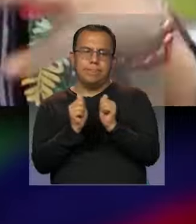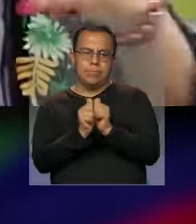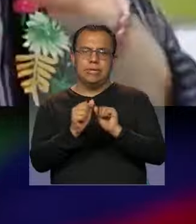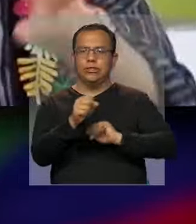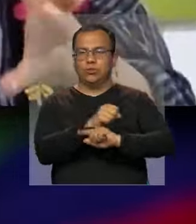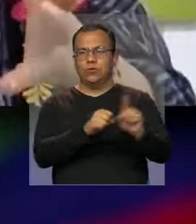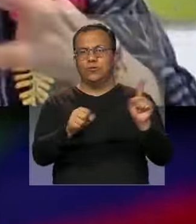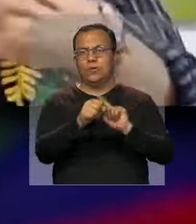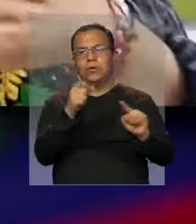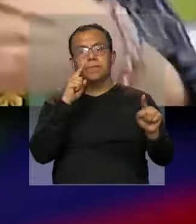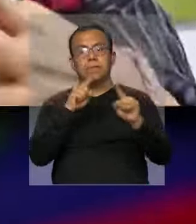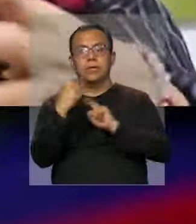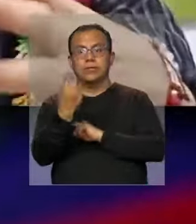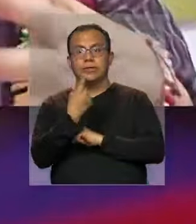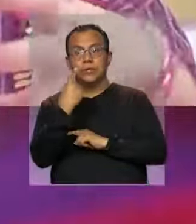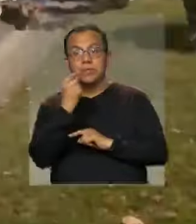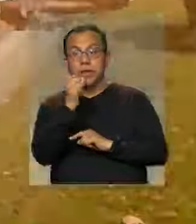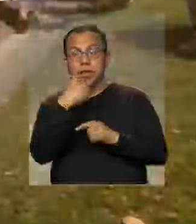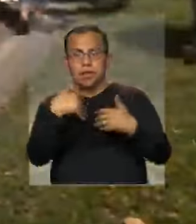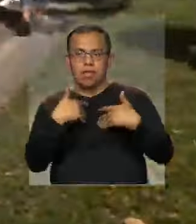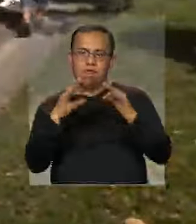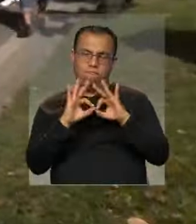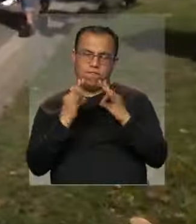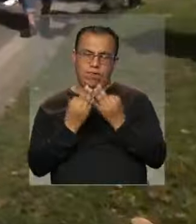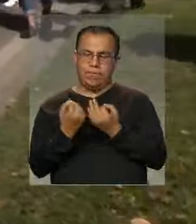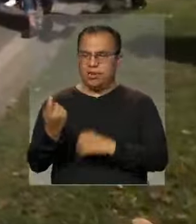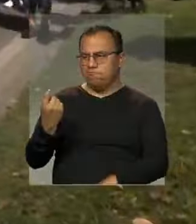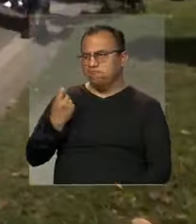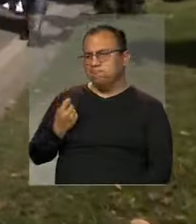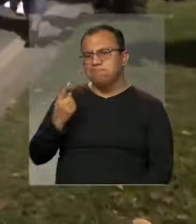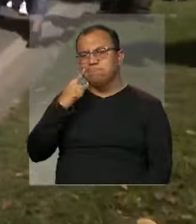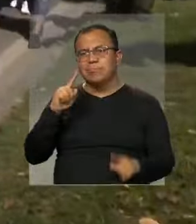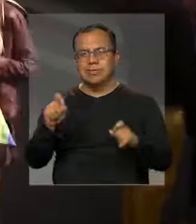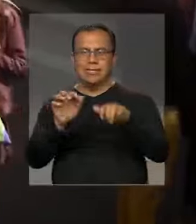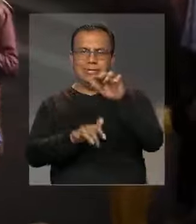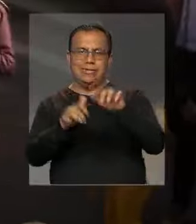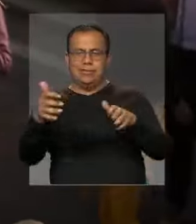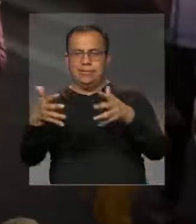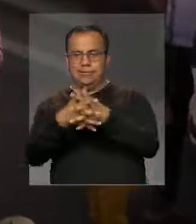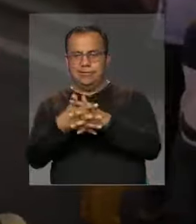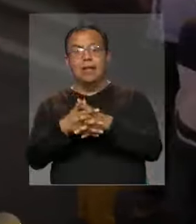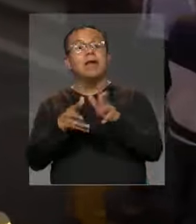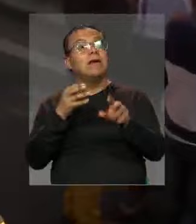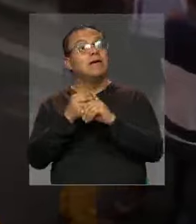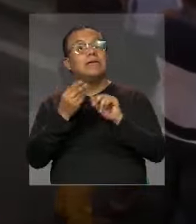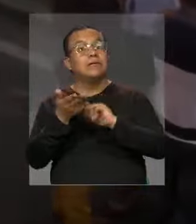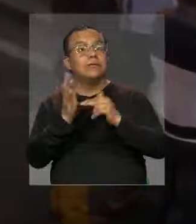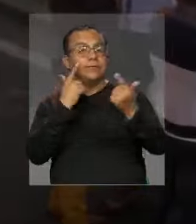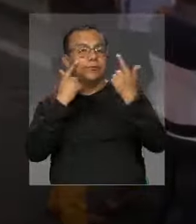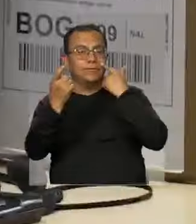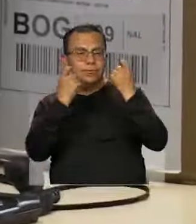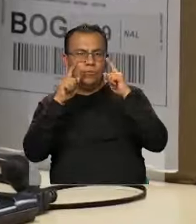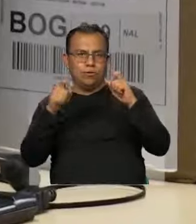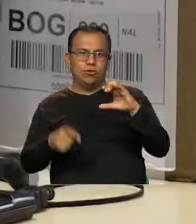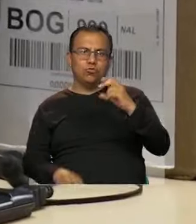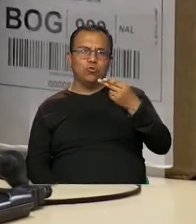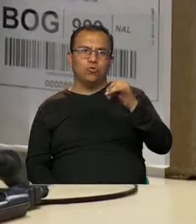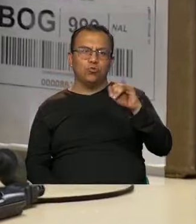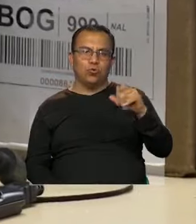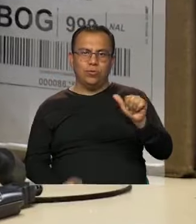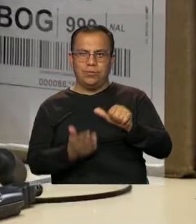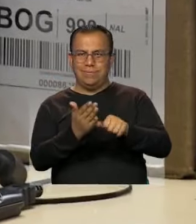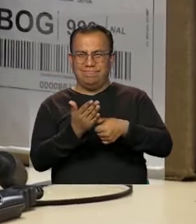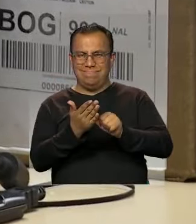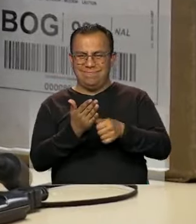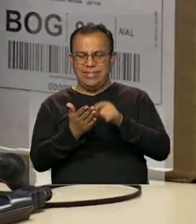psicosocial, no solo a la víctima, sino a su familia. Recientemente, la Secretaría de Integración implementó la estrategia El Chuchú de la Cédula,